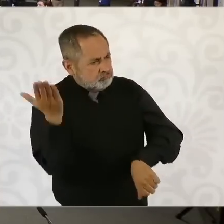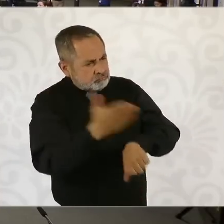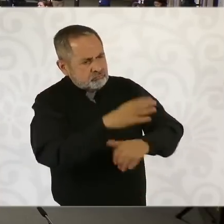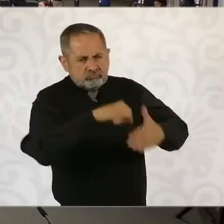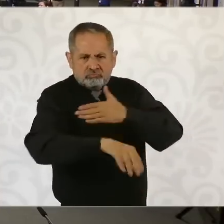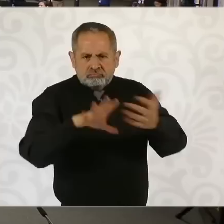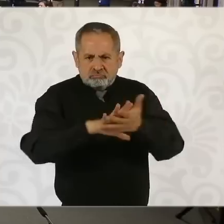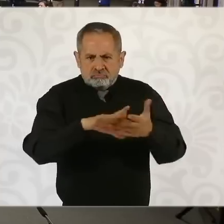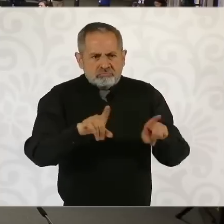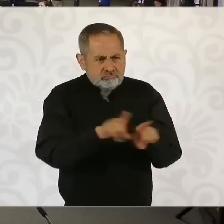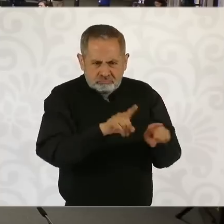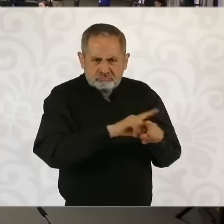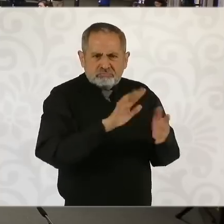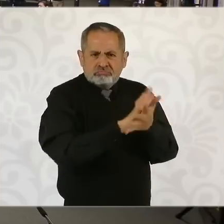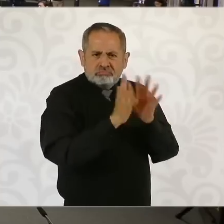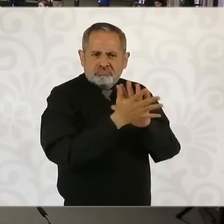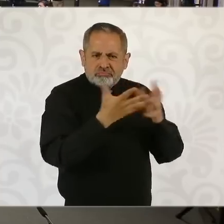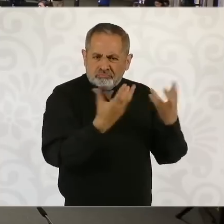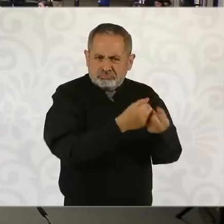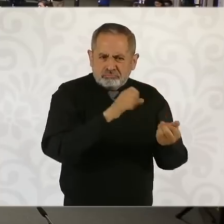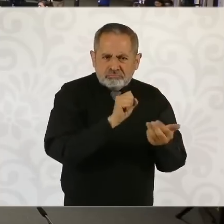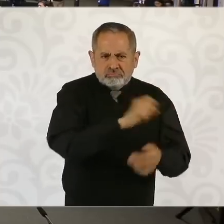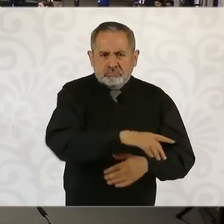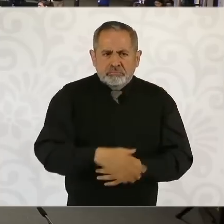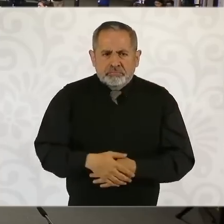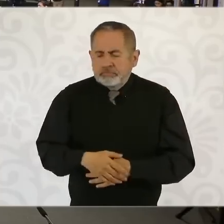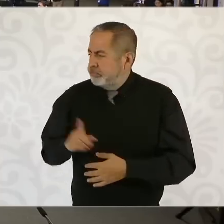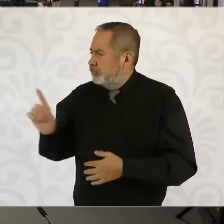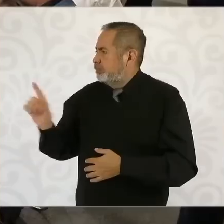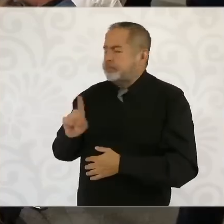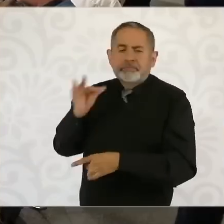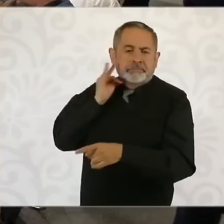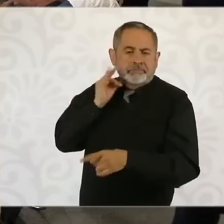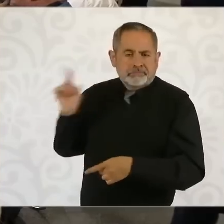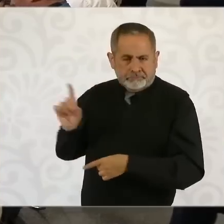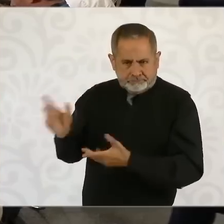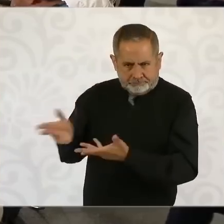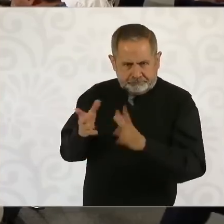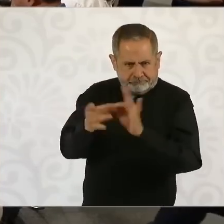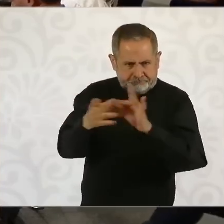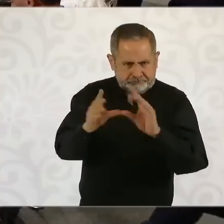ante el Consejo de la Judicatura por su desempeño? ¿Comentar, fiscal?